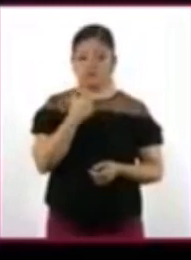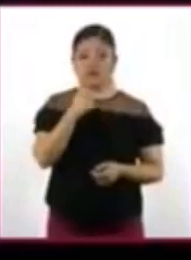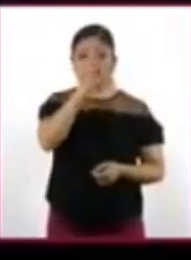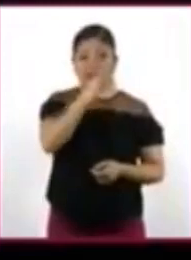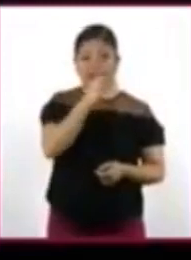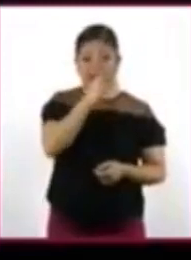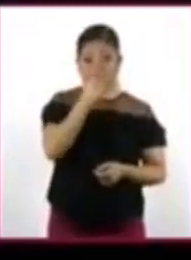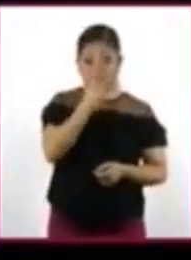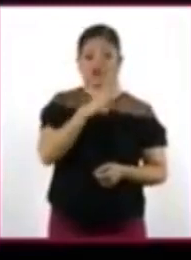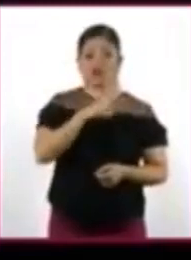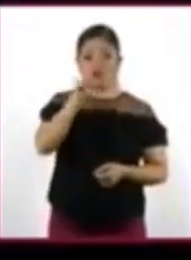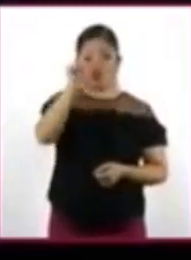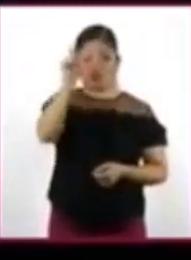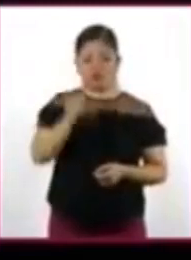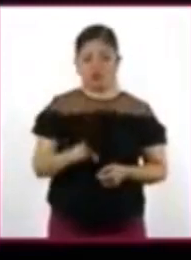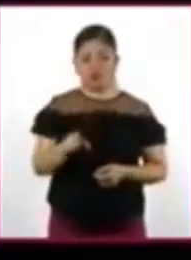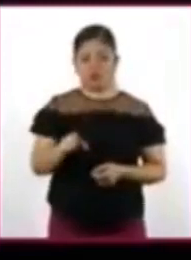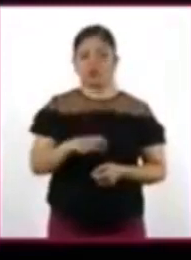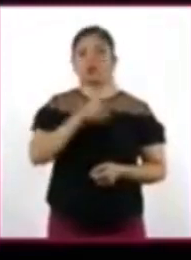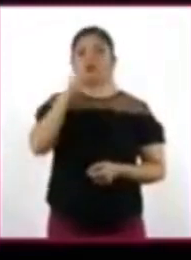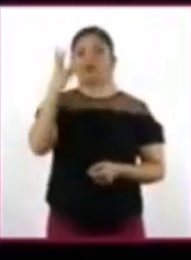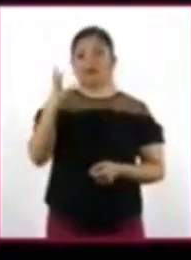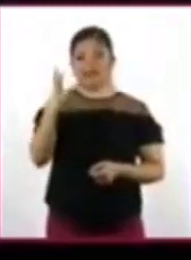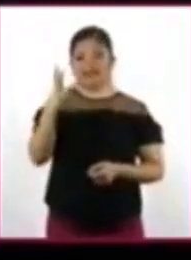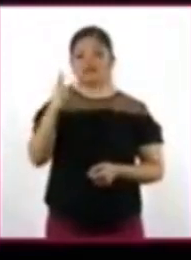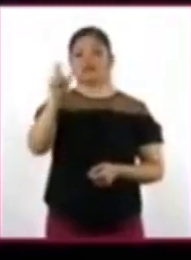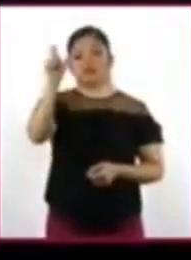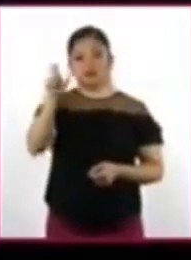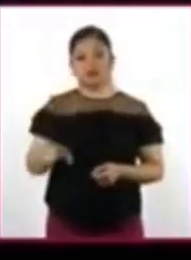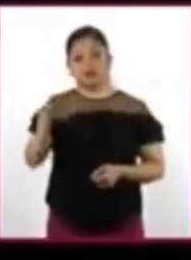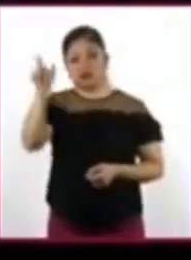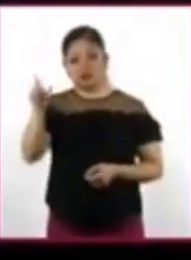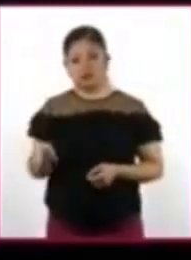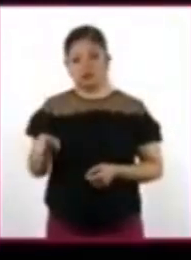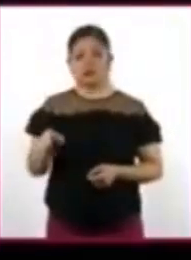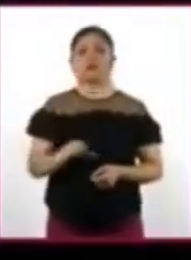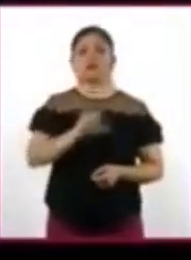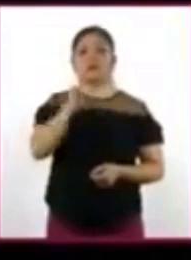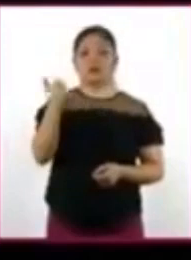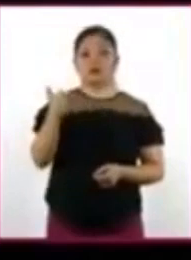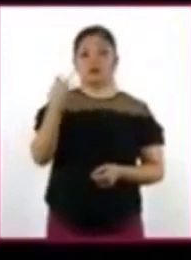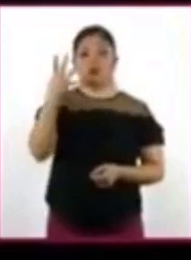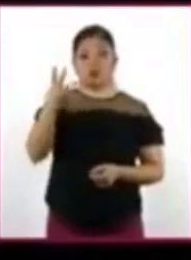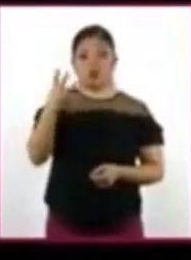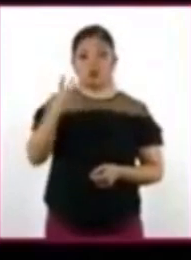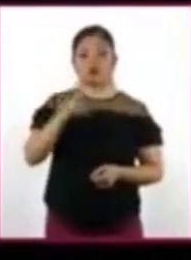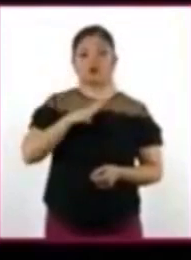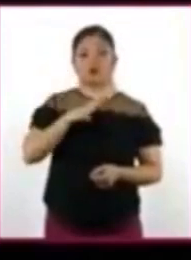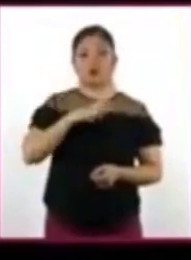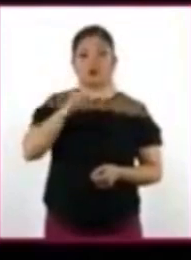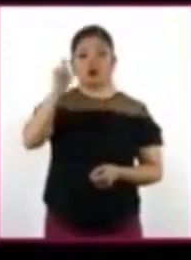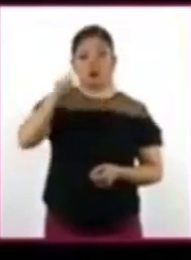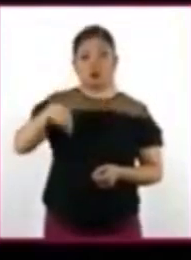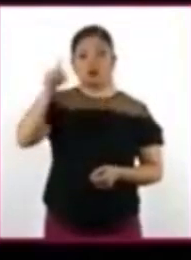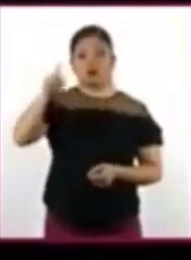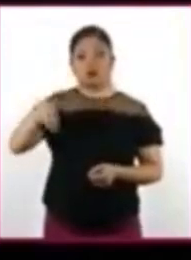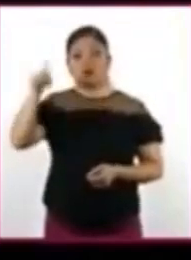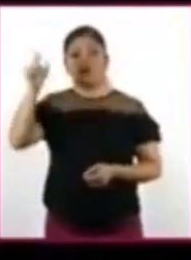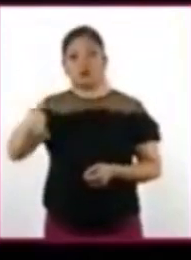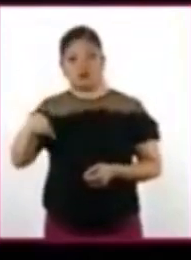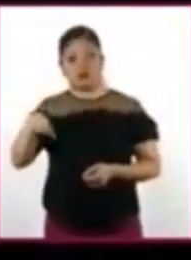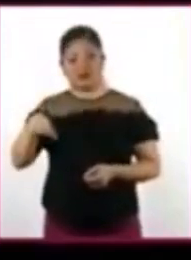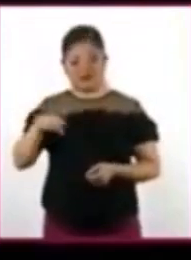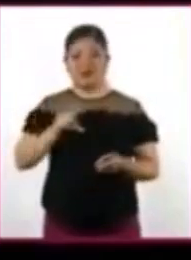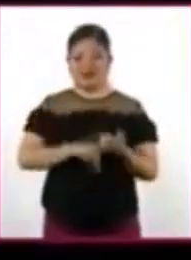2 tenemos 1, cuando x vale 3 tenemos 2 y cuando x vale 4 tenemos 3 columnas más de 4 bloques. Por